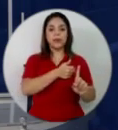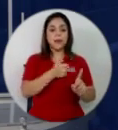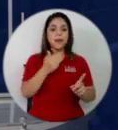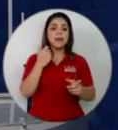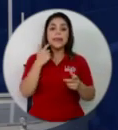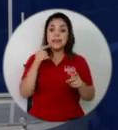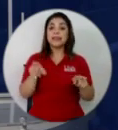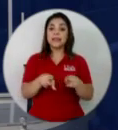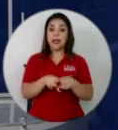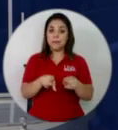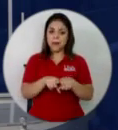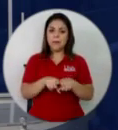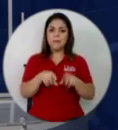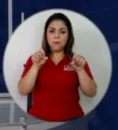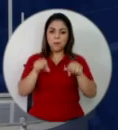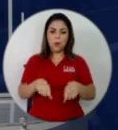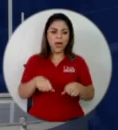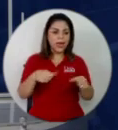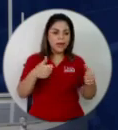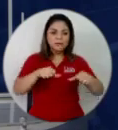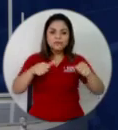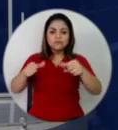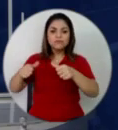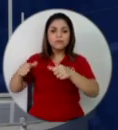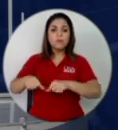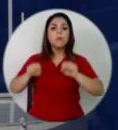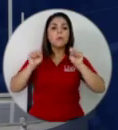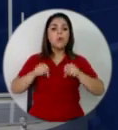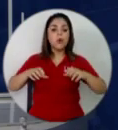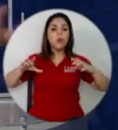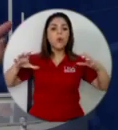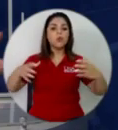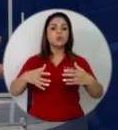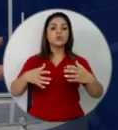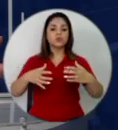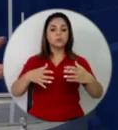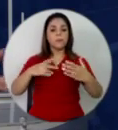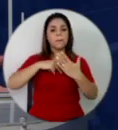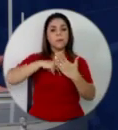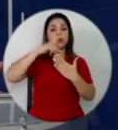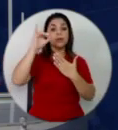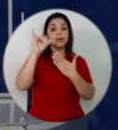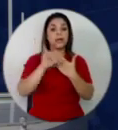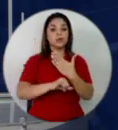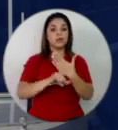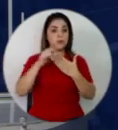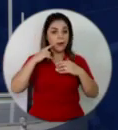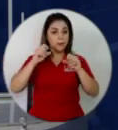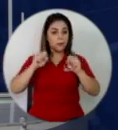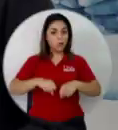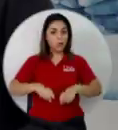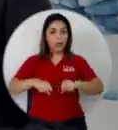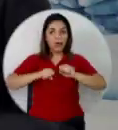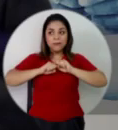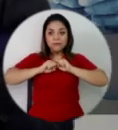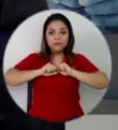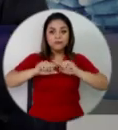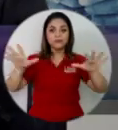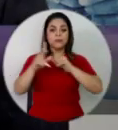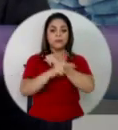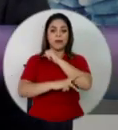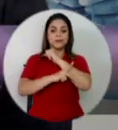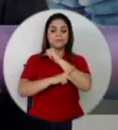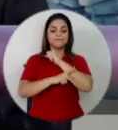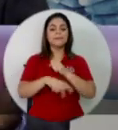cabo proyectos conjuntos de manera que puedan tener una mayor proyección en todo el país. Sí, porque tenemos que